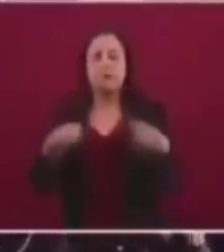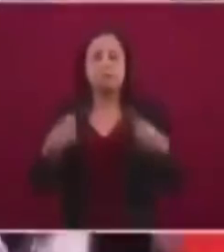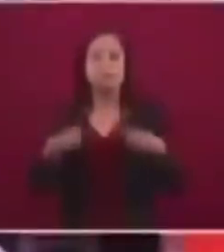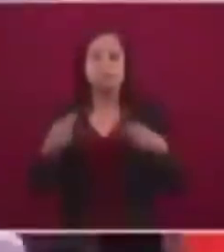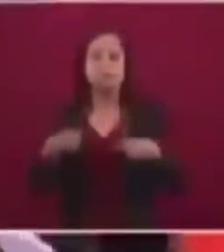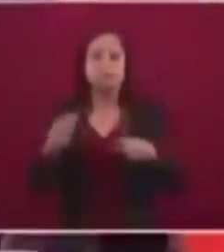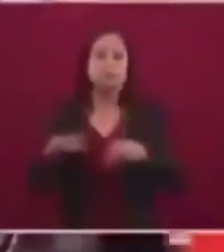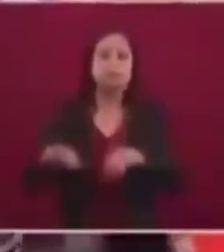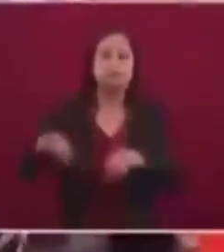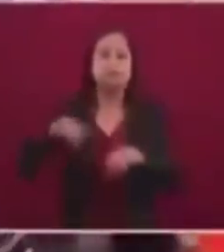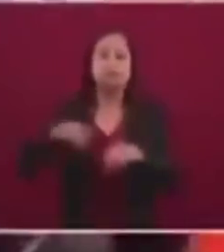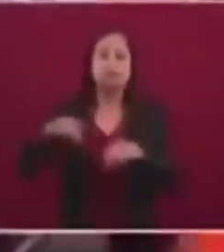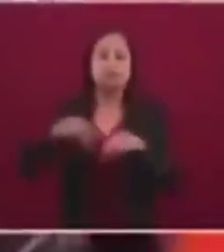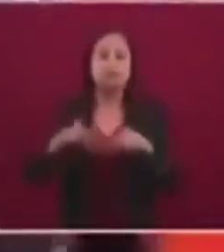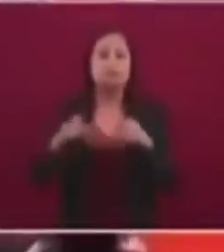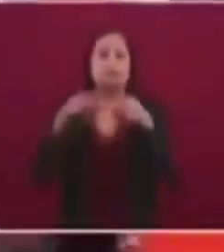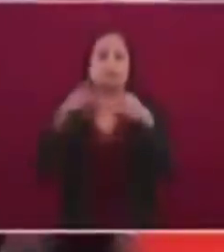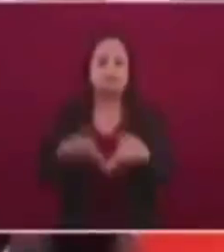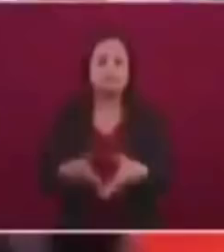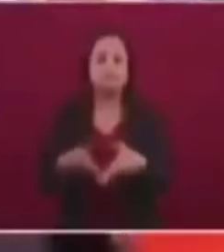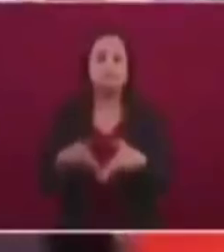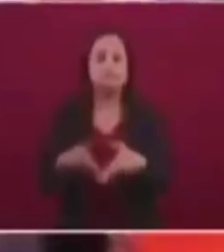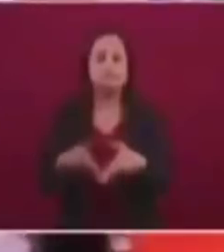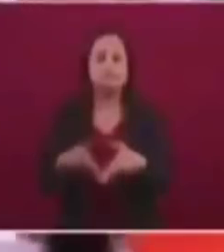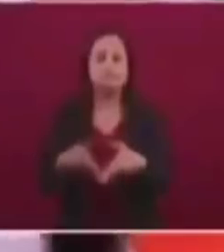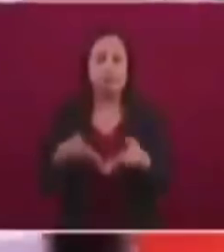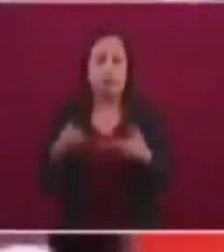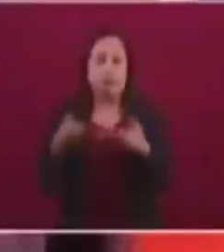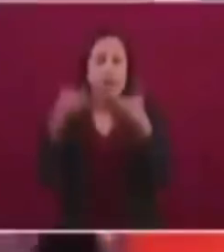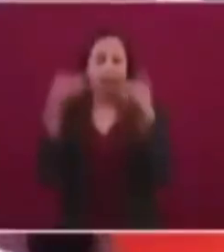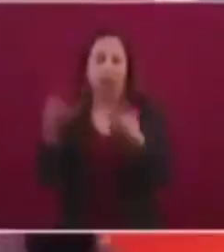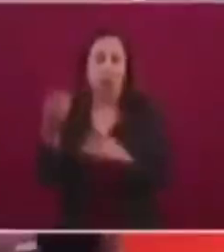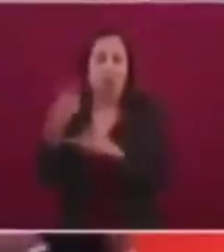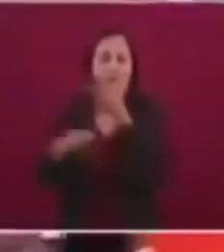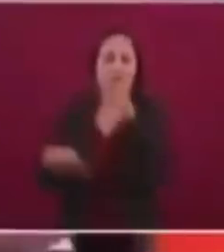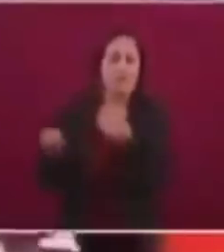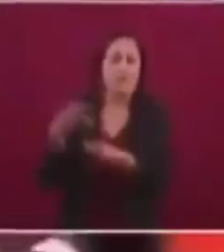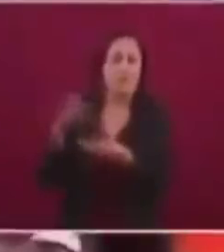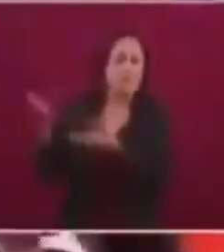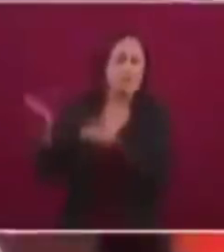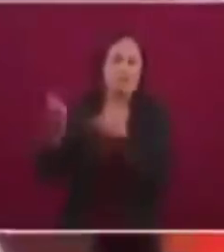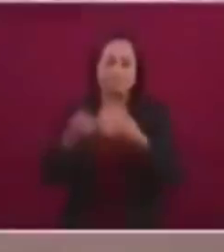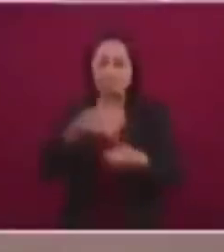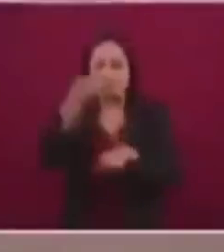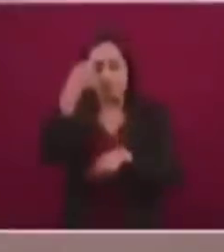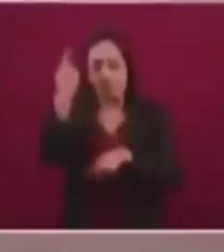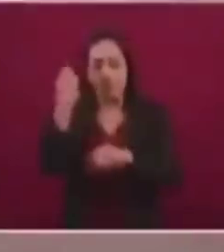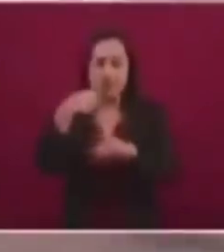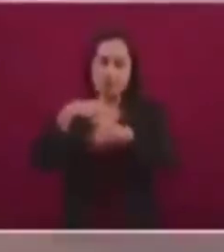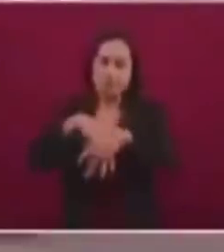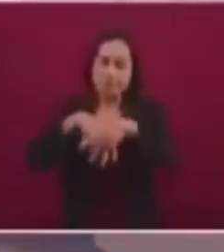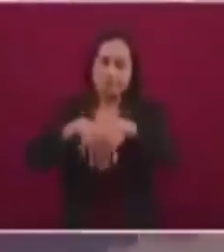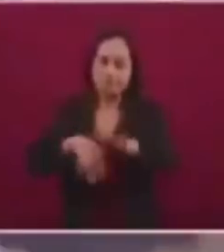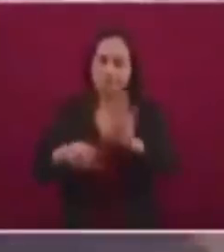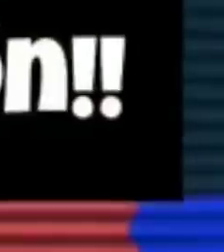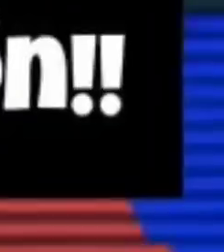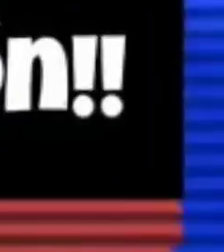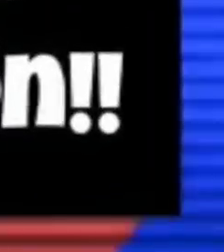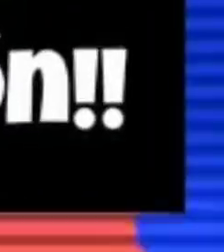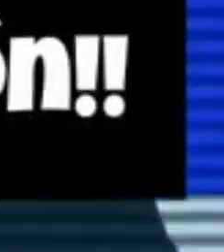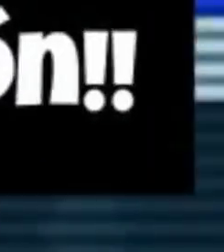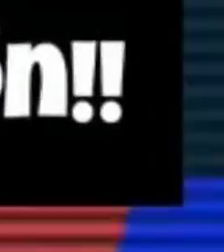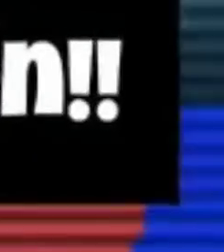Navales del Golfo y del Pacífico tienen como misión ejecutar operaciones navales para la defensa